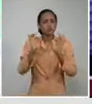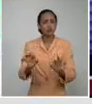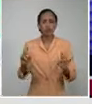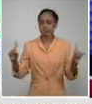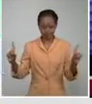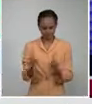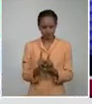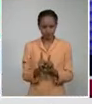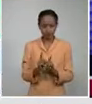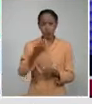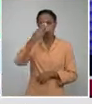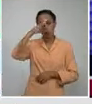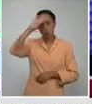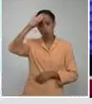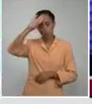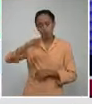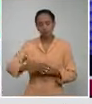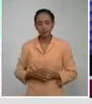Cuba,